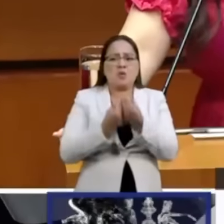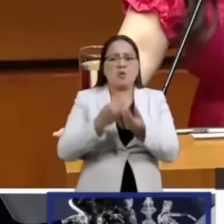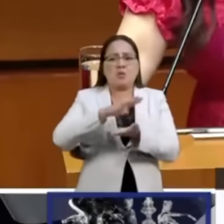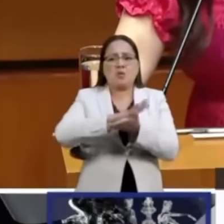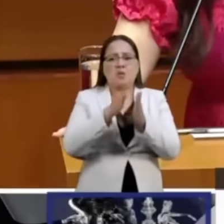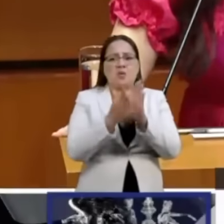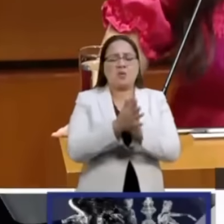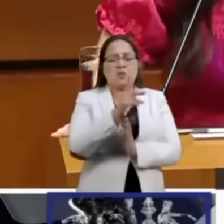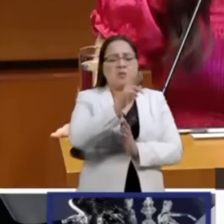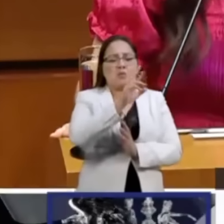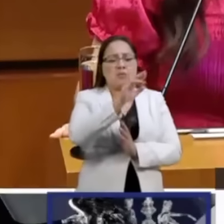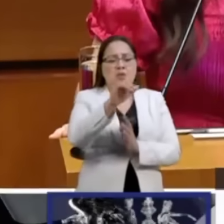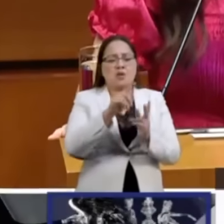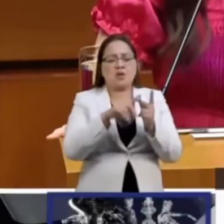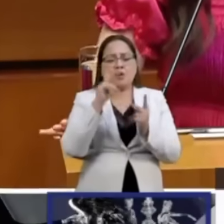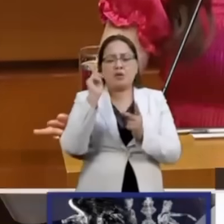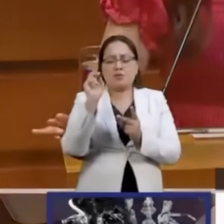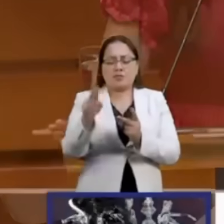el PAN y el PRI.